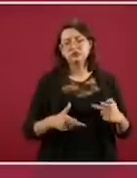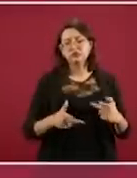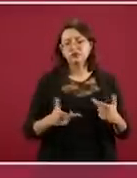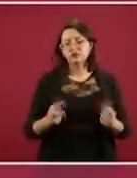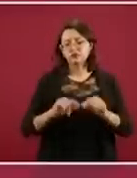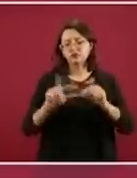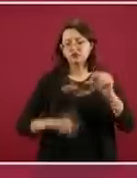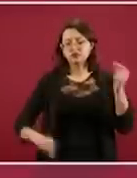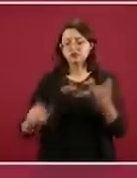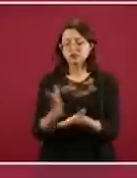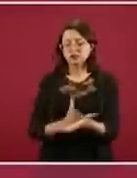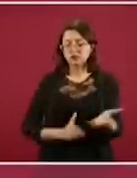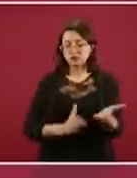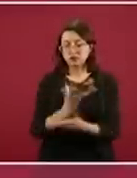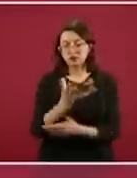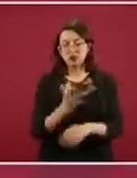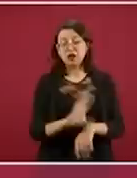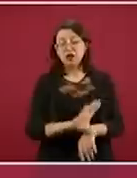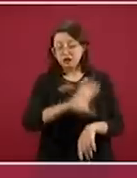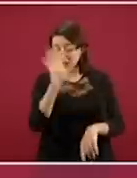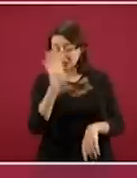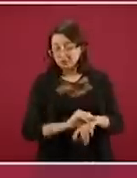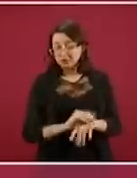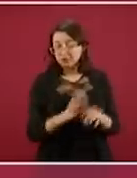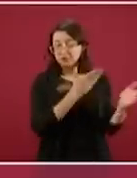usen nuestro territorio